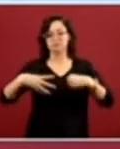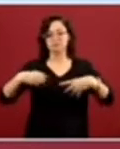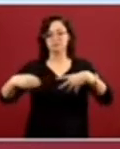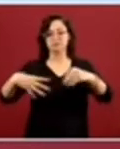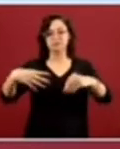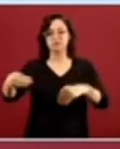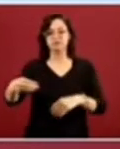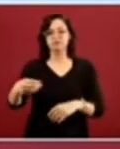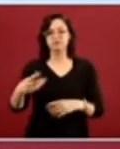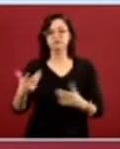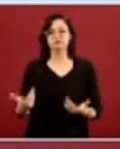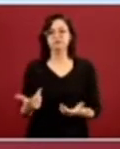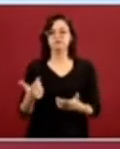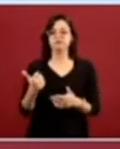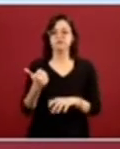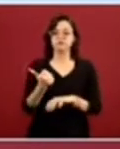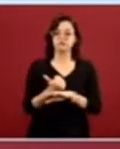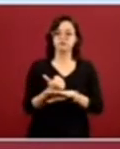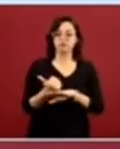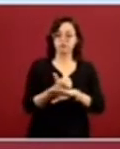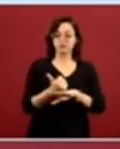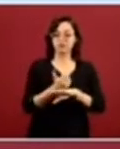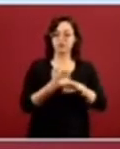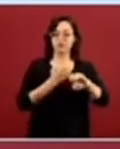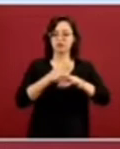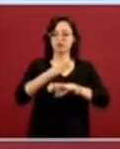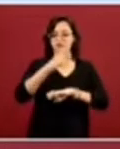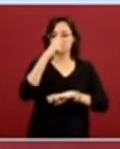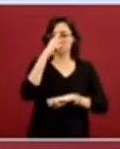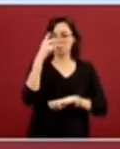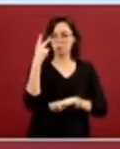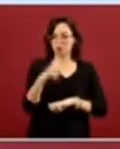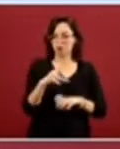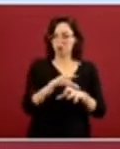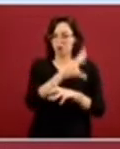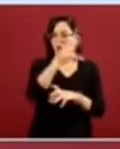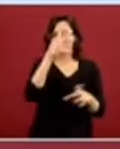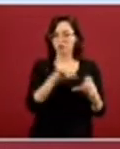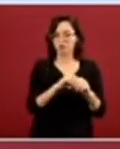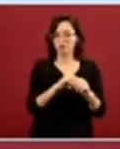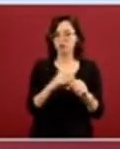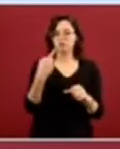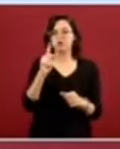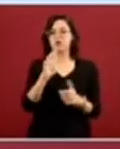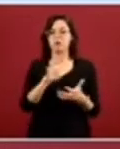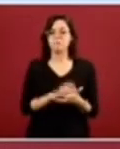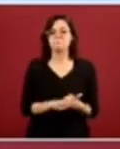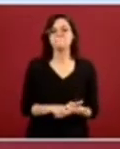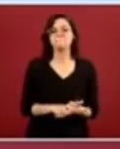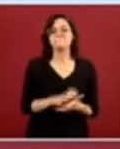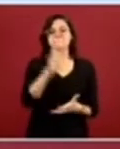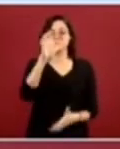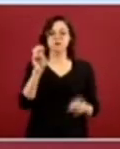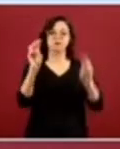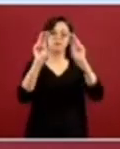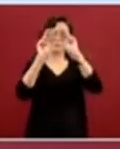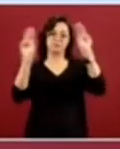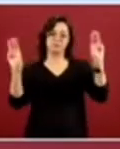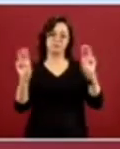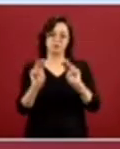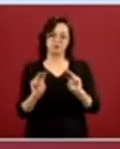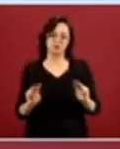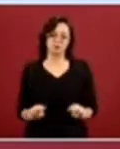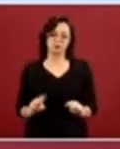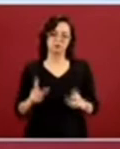pintamos de color amarillo todo el Estado de México, en realidad la enorme mayoría de los casos están en la región del Valle